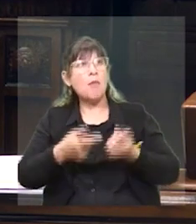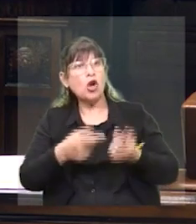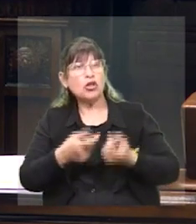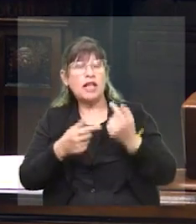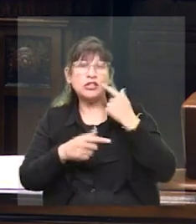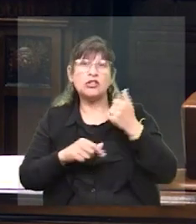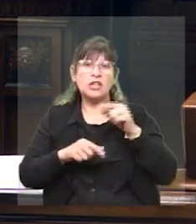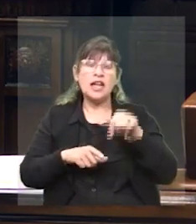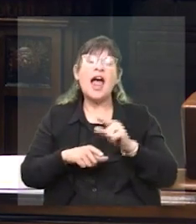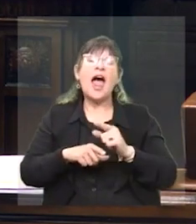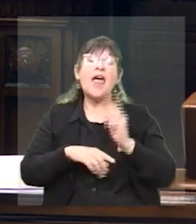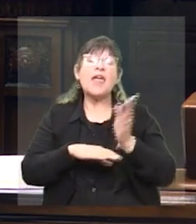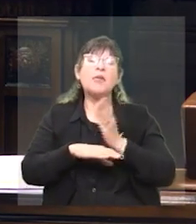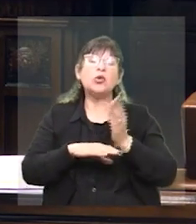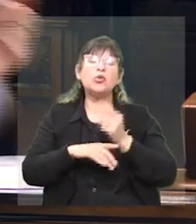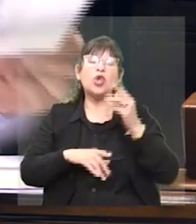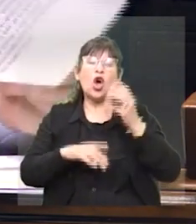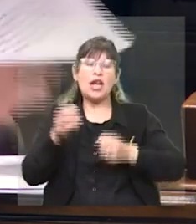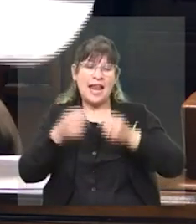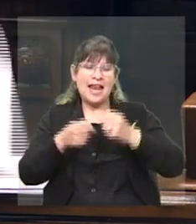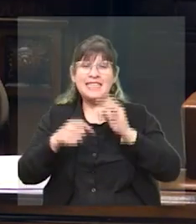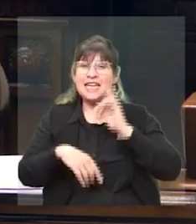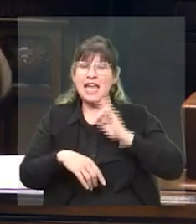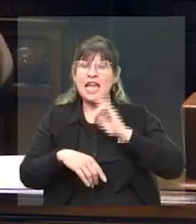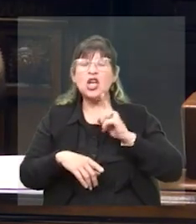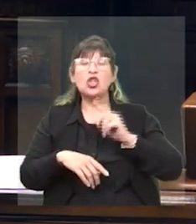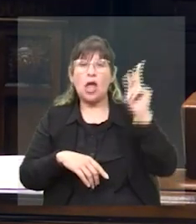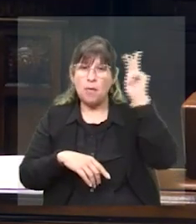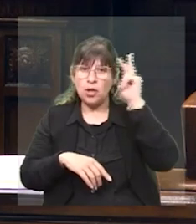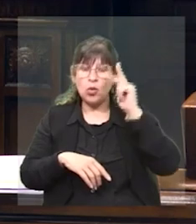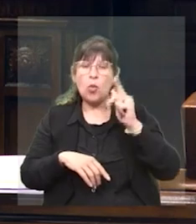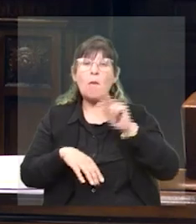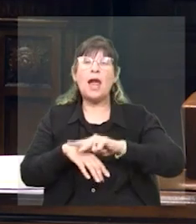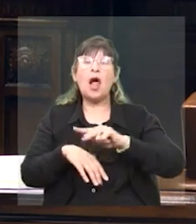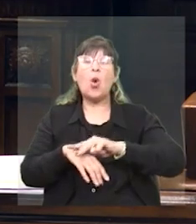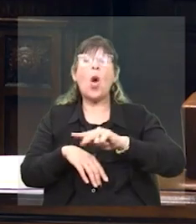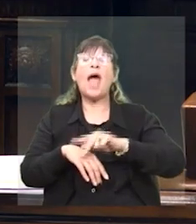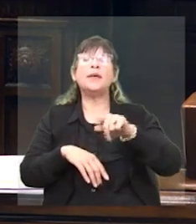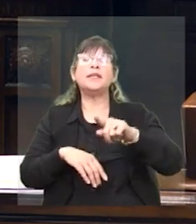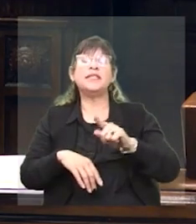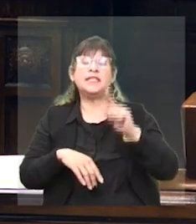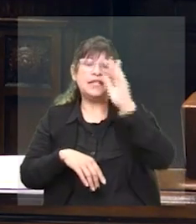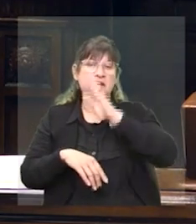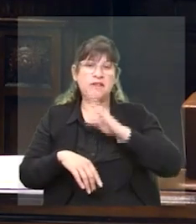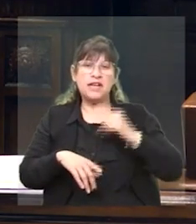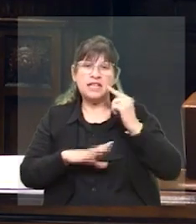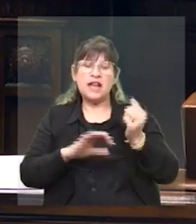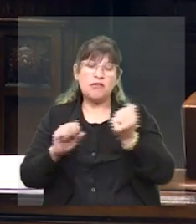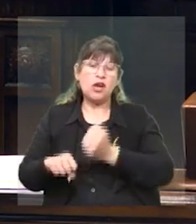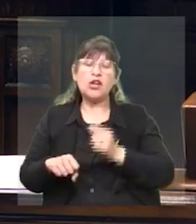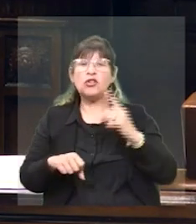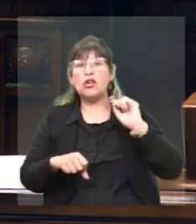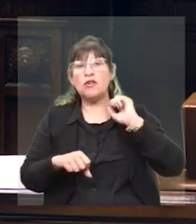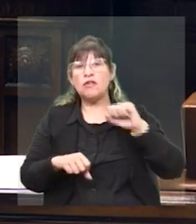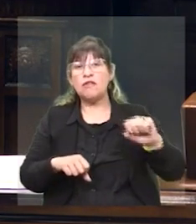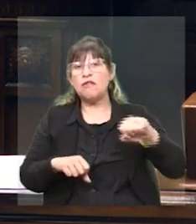de reproductores lecheros a Perú Paraguay y Brasil el fundador de frigorífico tacuarembó Don